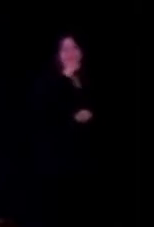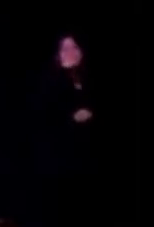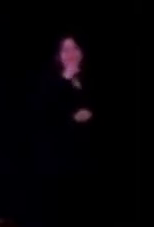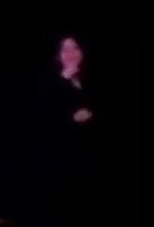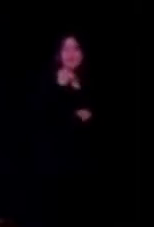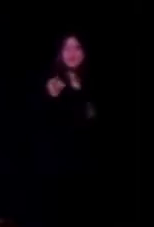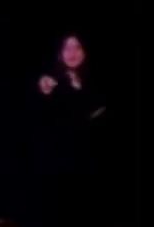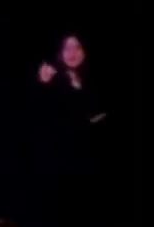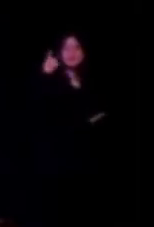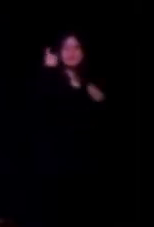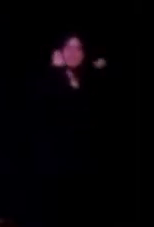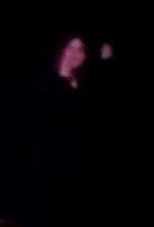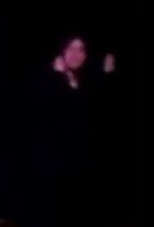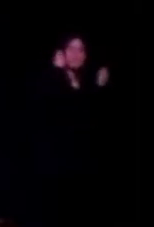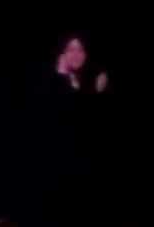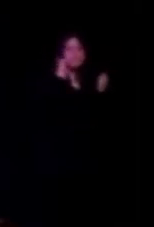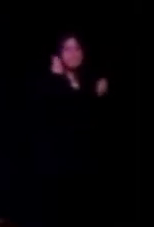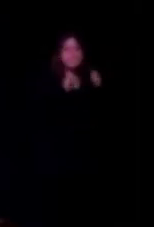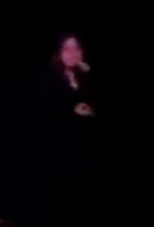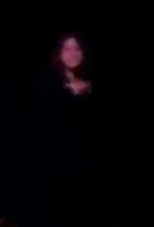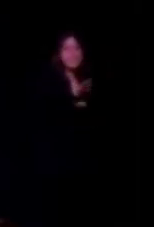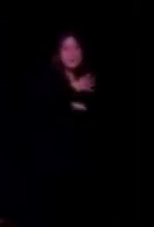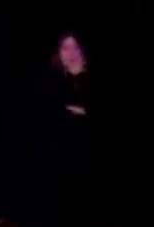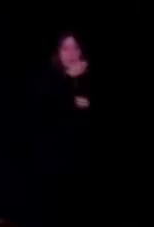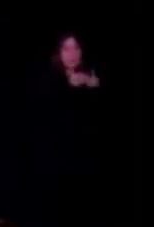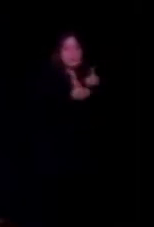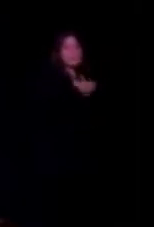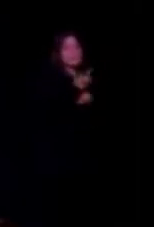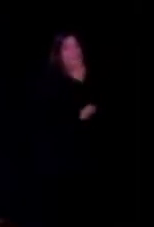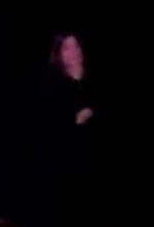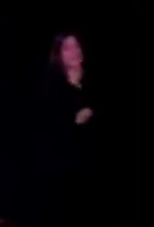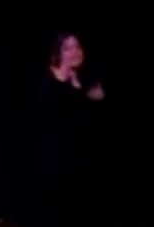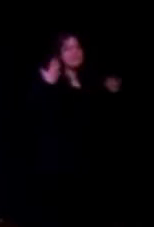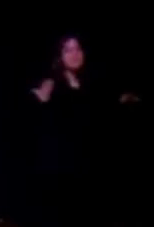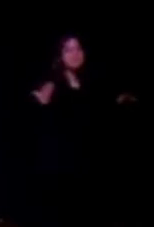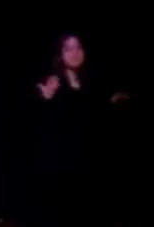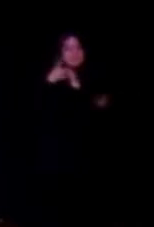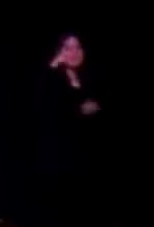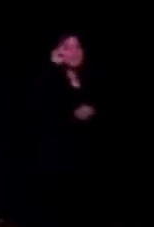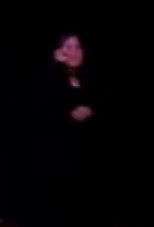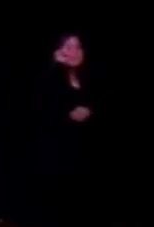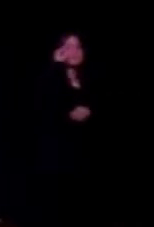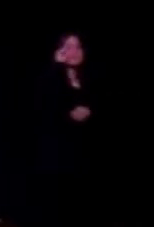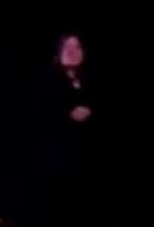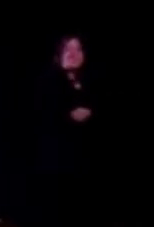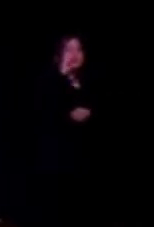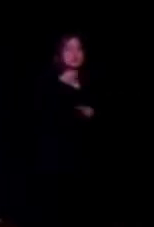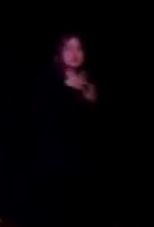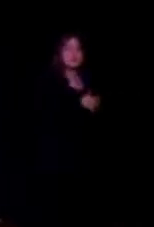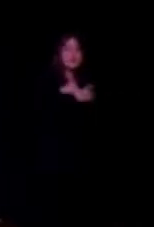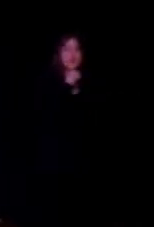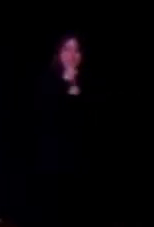de cara al futuro y ciertamente era una figura que venía a plantear cómo hay que